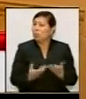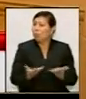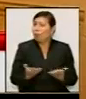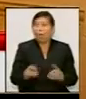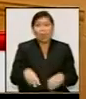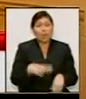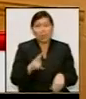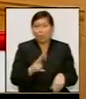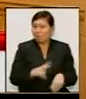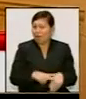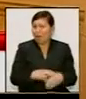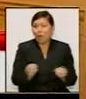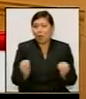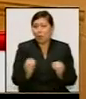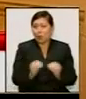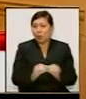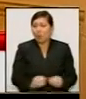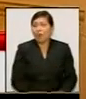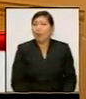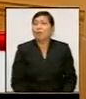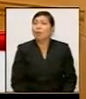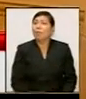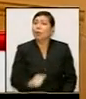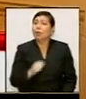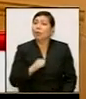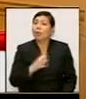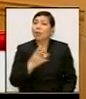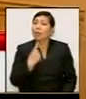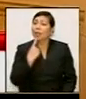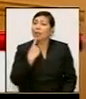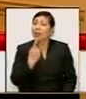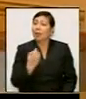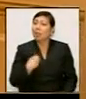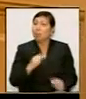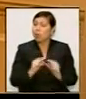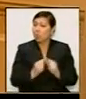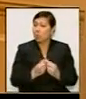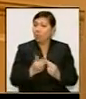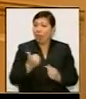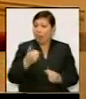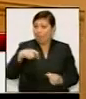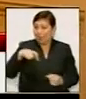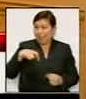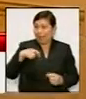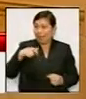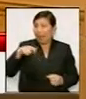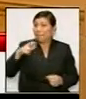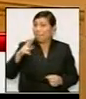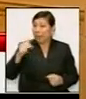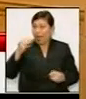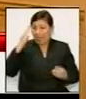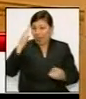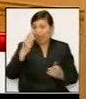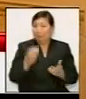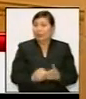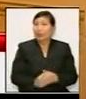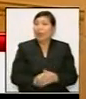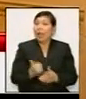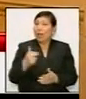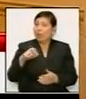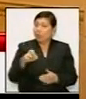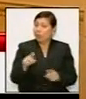común trabajando en esa época. Yo quiero expresar en nombre del Partido Aprista Peruano hacia Acción